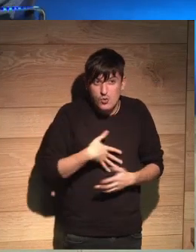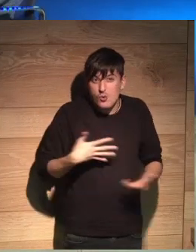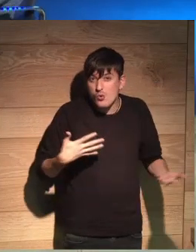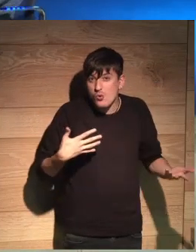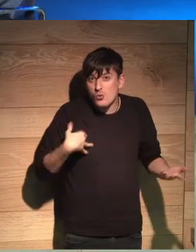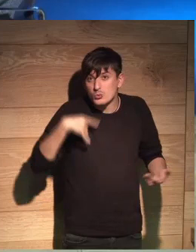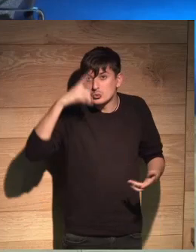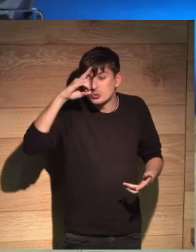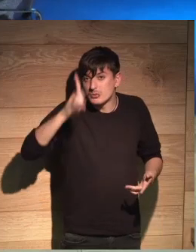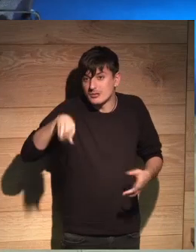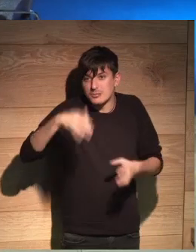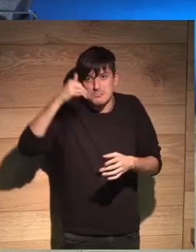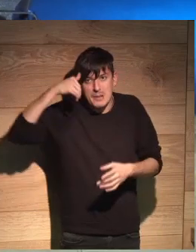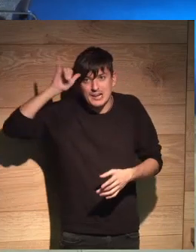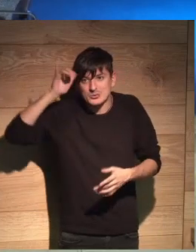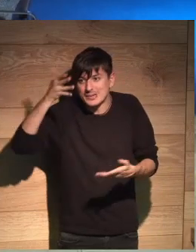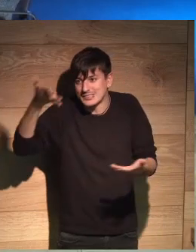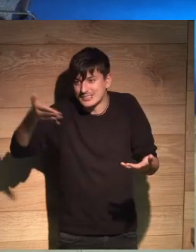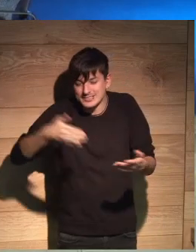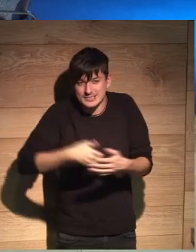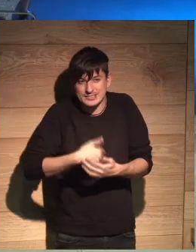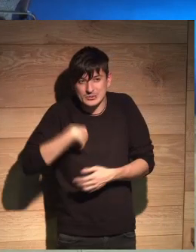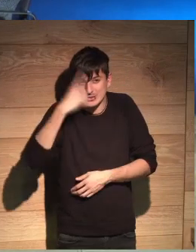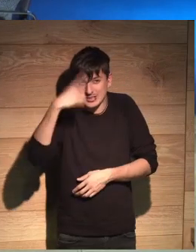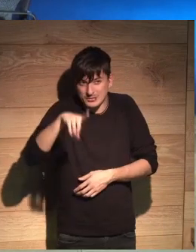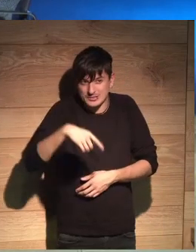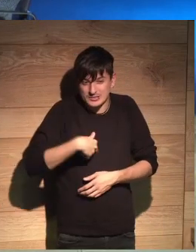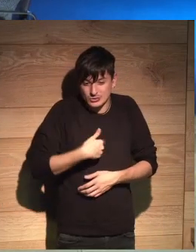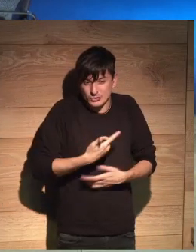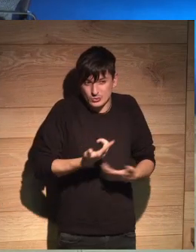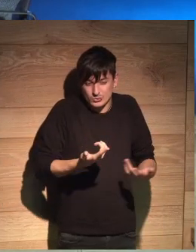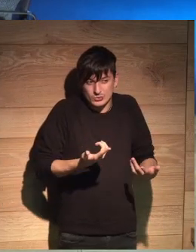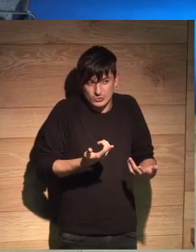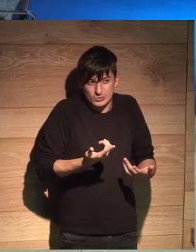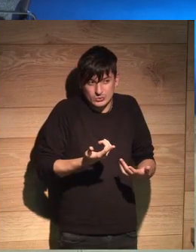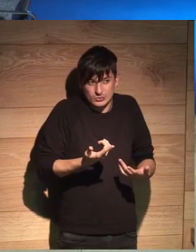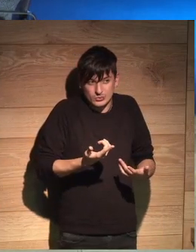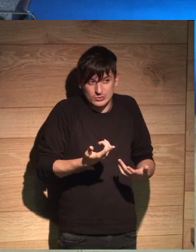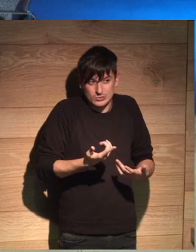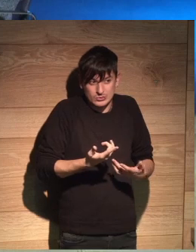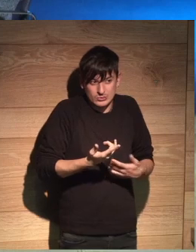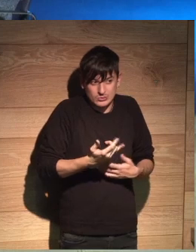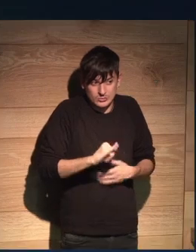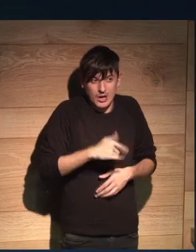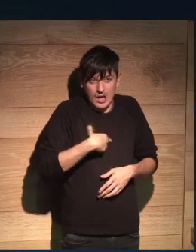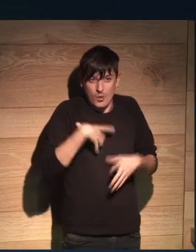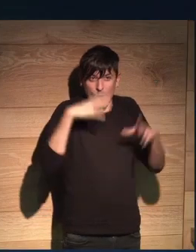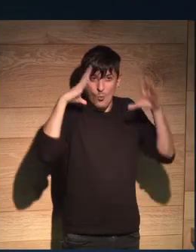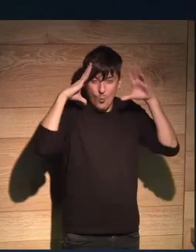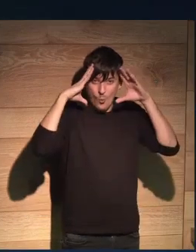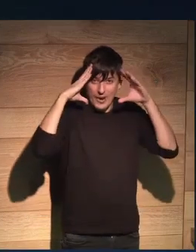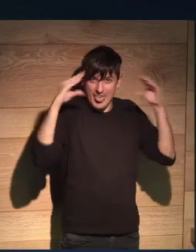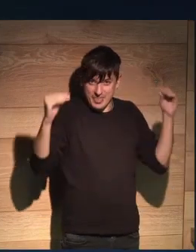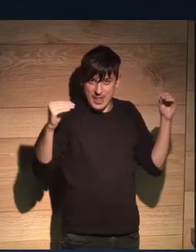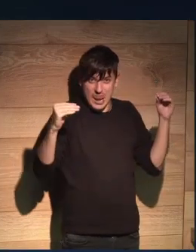que precisamente tuvo la mala suerte. Tú sabes que yo tengo la Cruz de Mérito de la Guardia Civil. Y